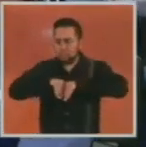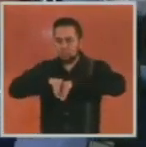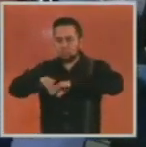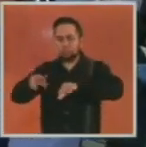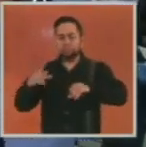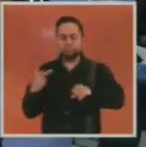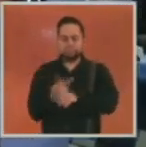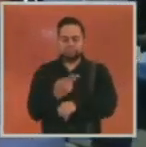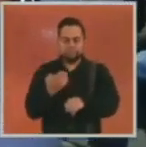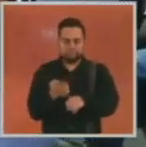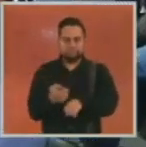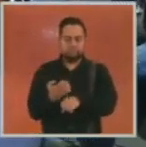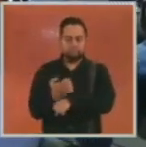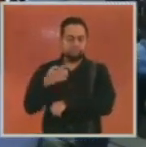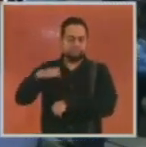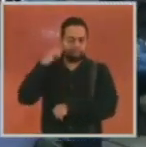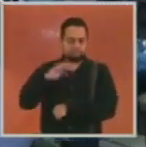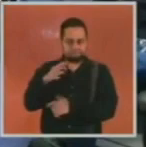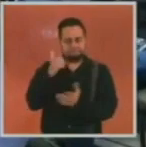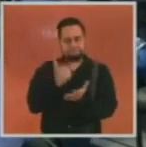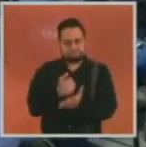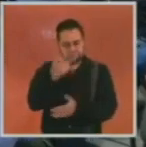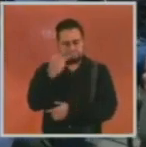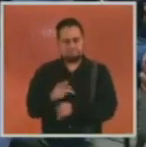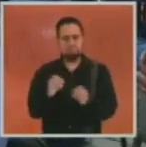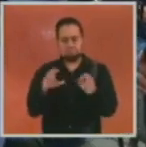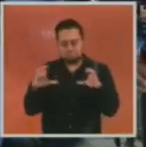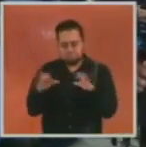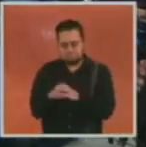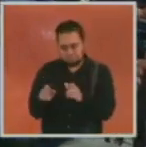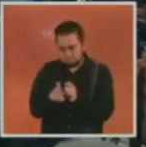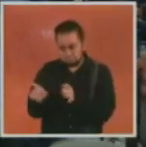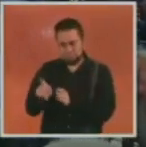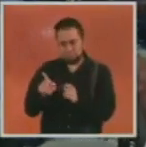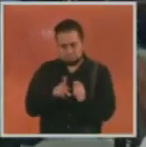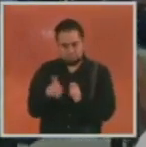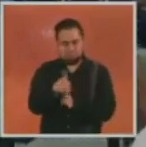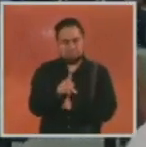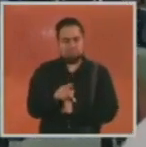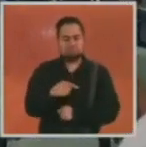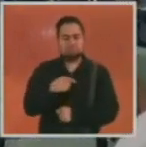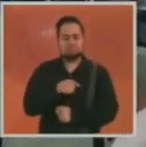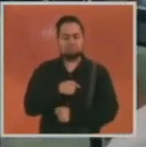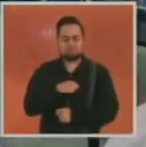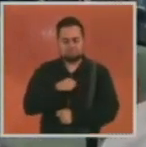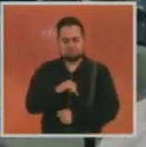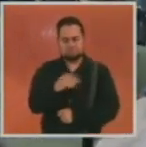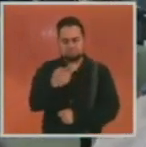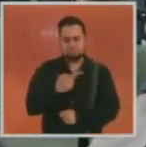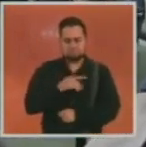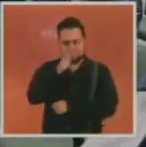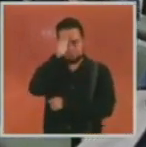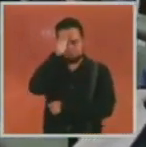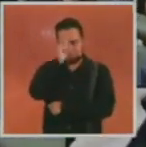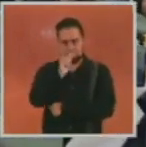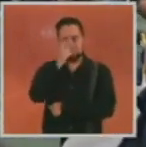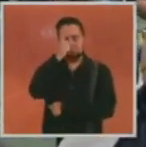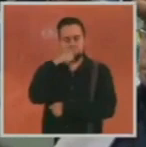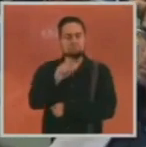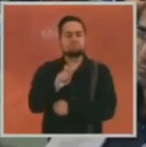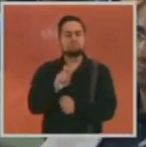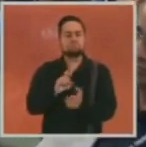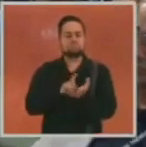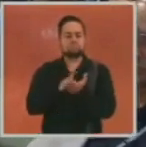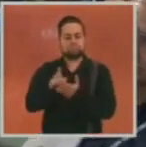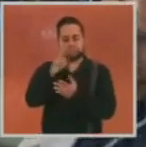estado en nuestras ciudades en nuestras comunidades yo totalmente coincido en el derecho